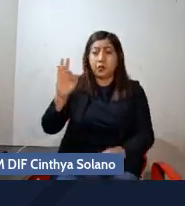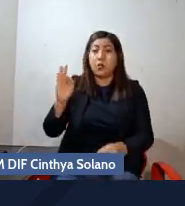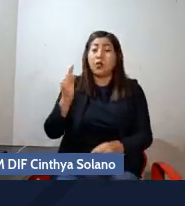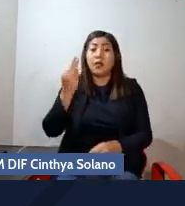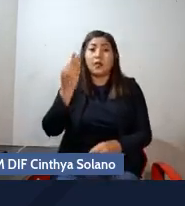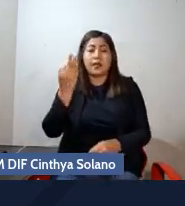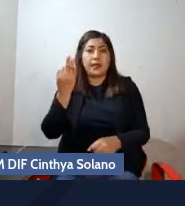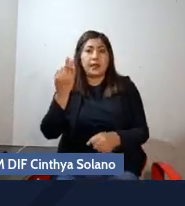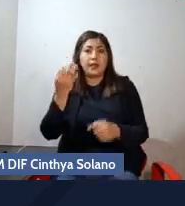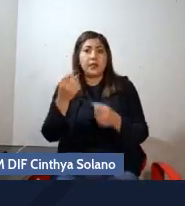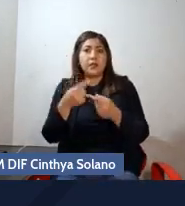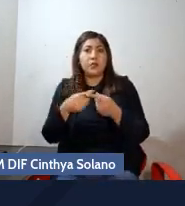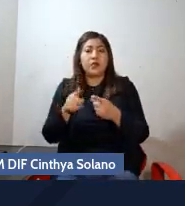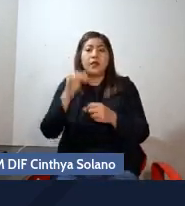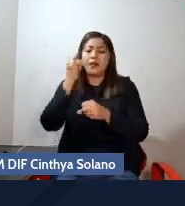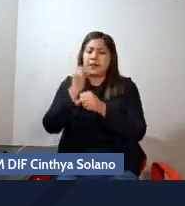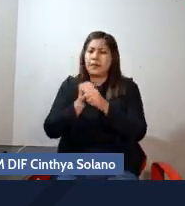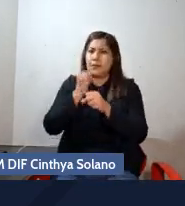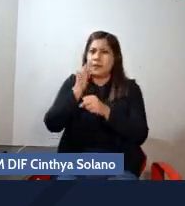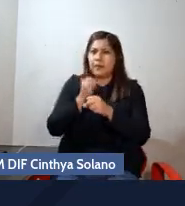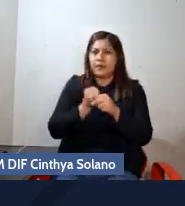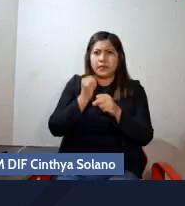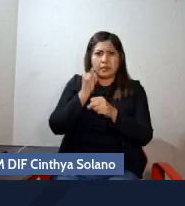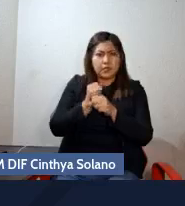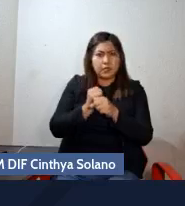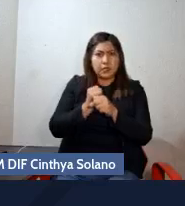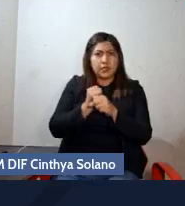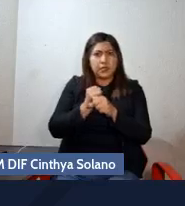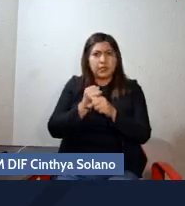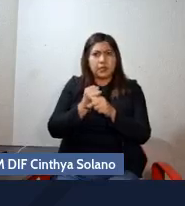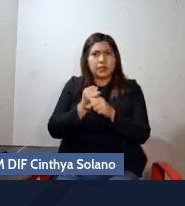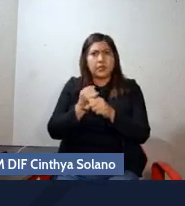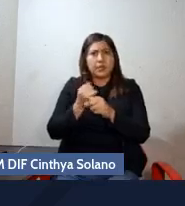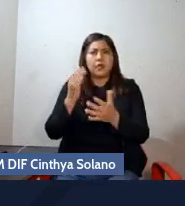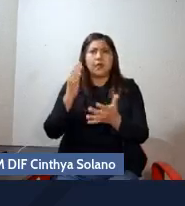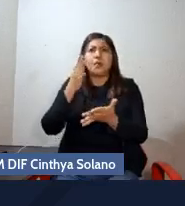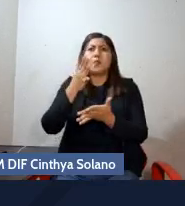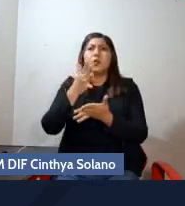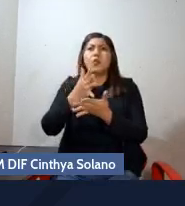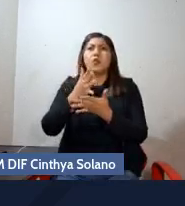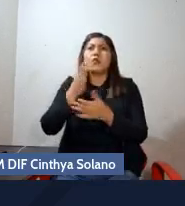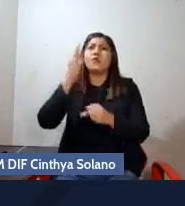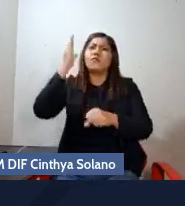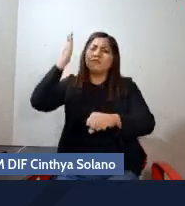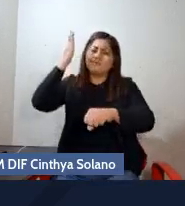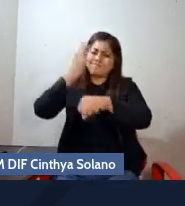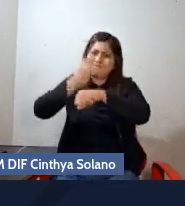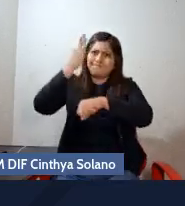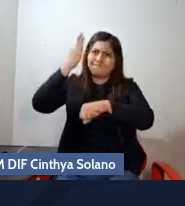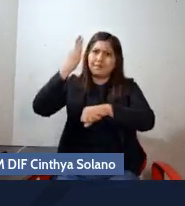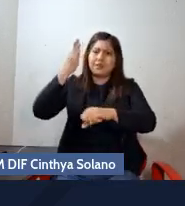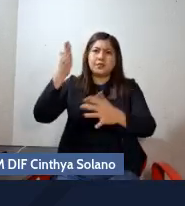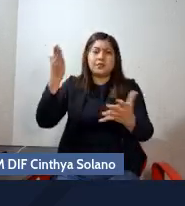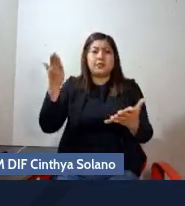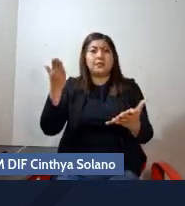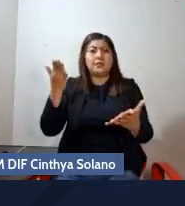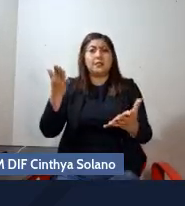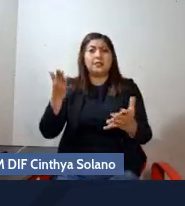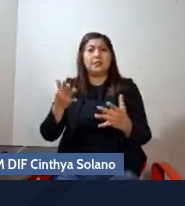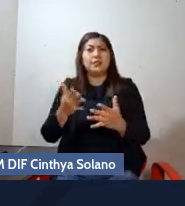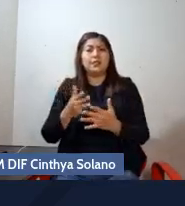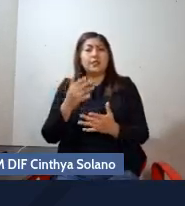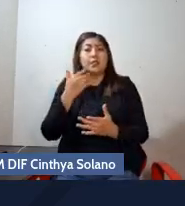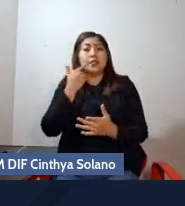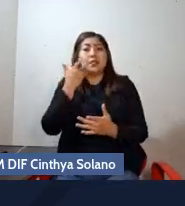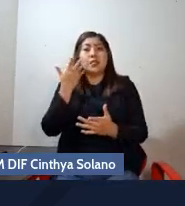formal que llegue a sancionar a la persona que está cometiendo el delito electoral. Si no quieren utilizar este medio electrónico